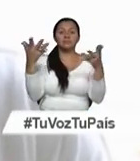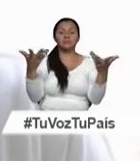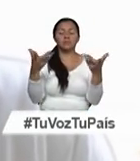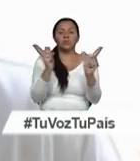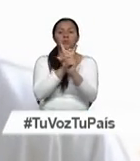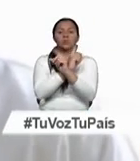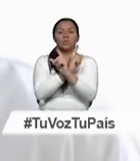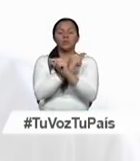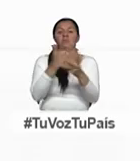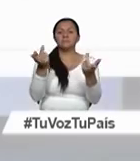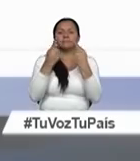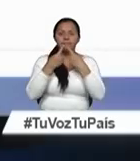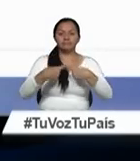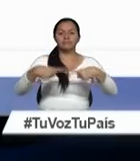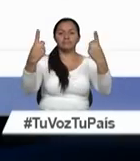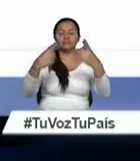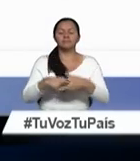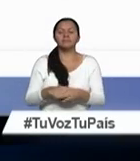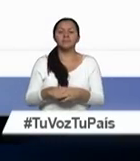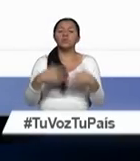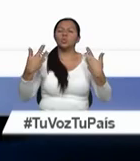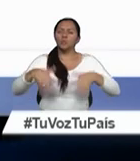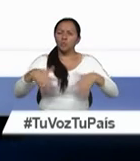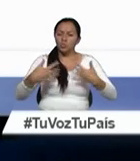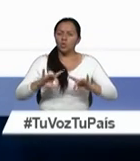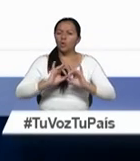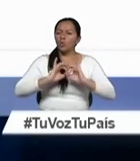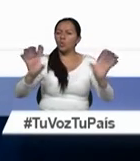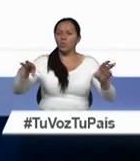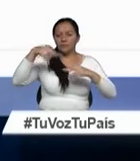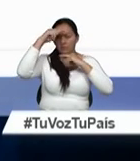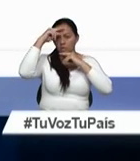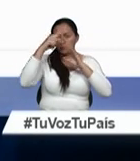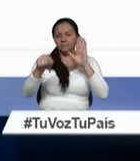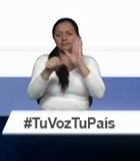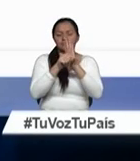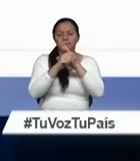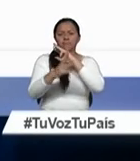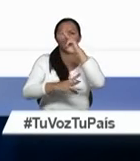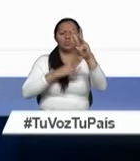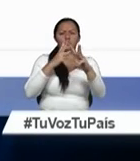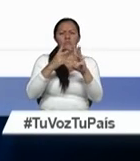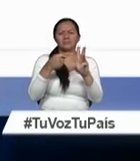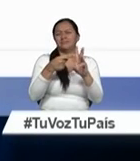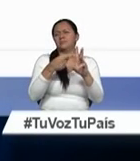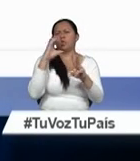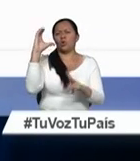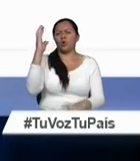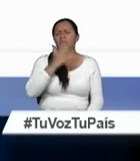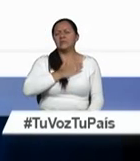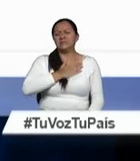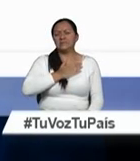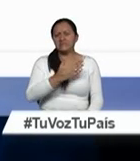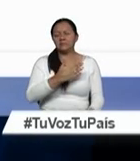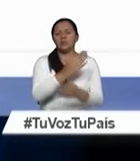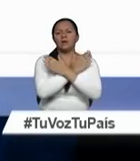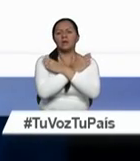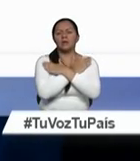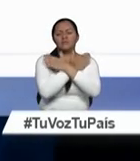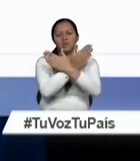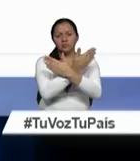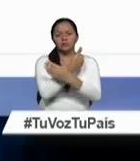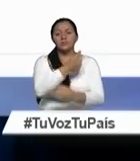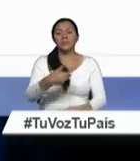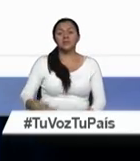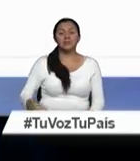cuenta de Twitter, publicó: terrible noticia para el mundo. Venció el no en Colombia. Nuestro abrazo al presidente